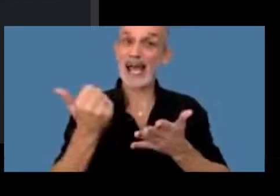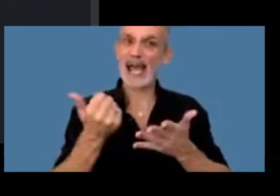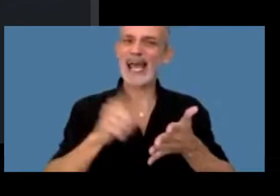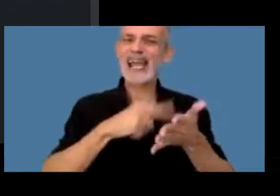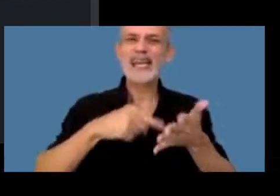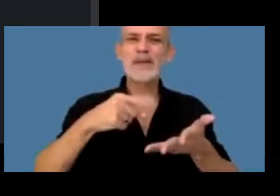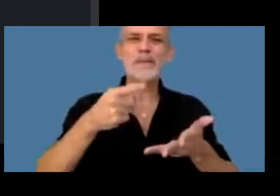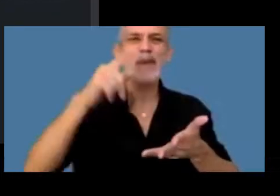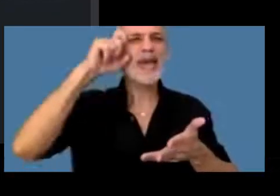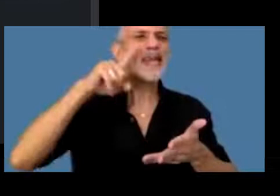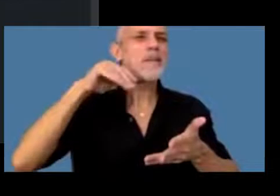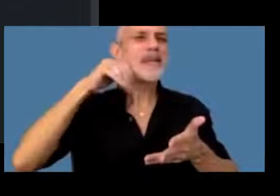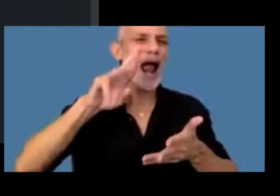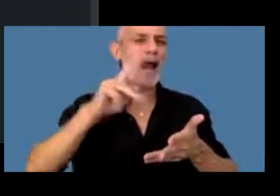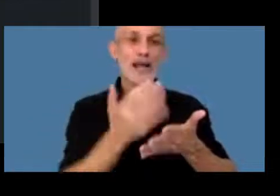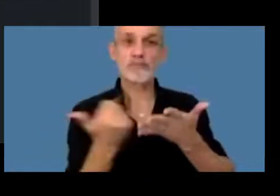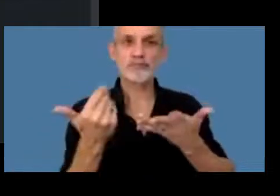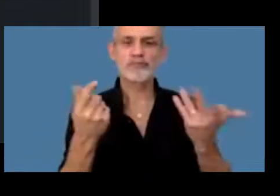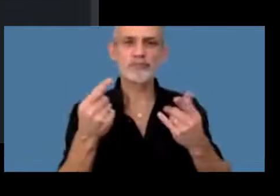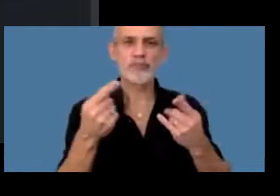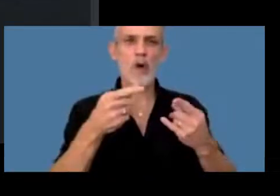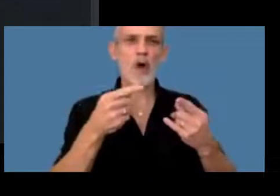de oponerles, digamos, algún tipo de defensa.